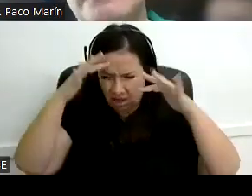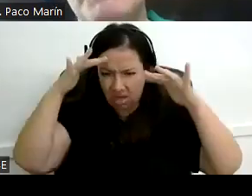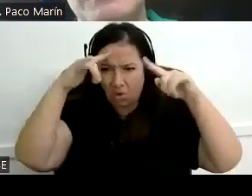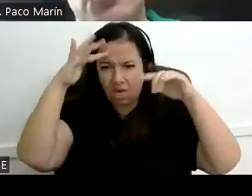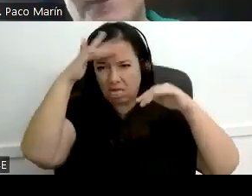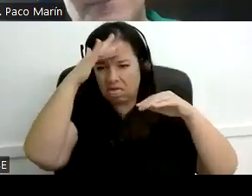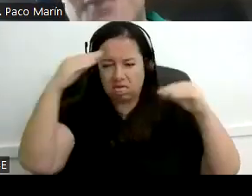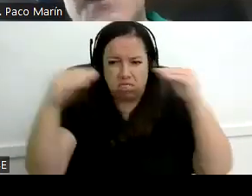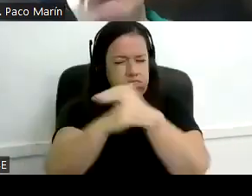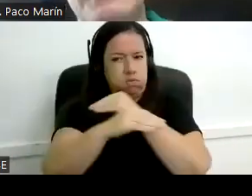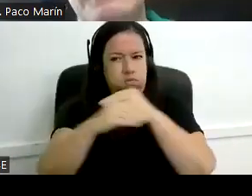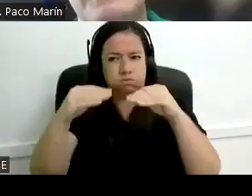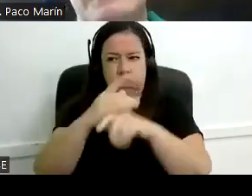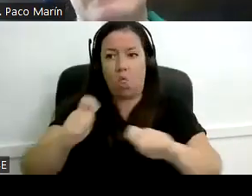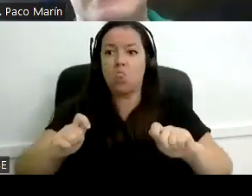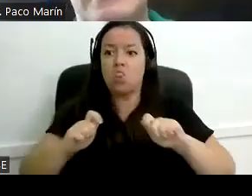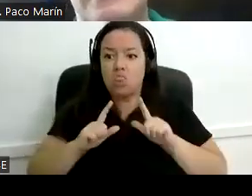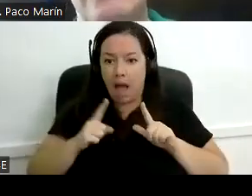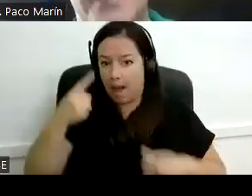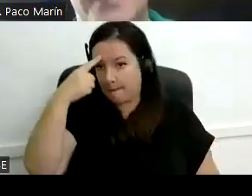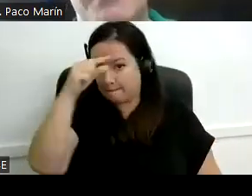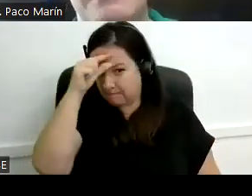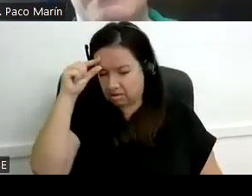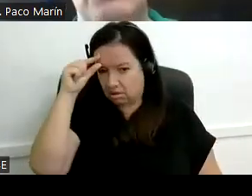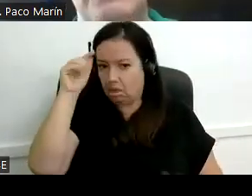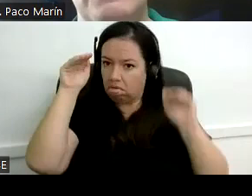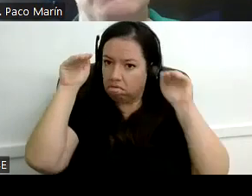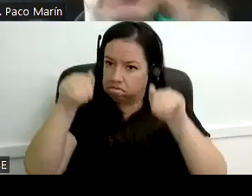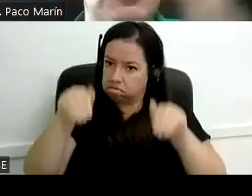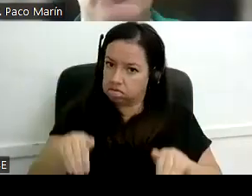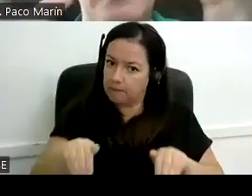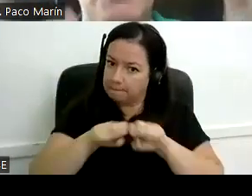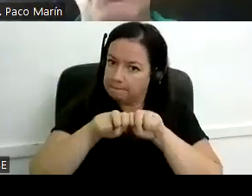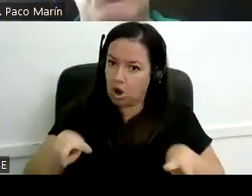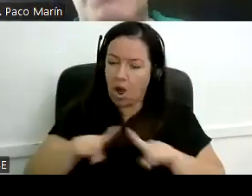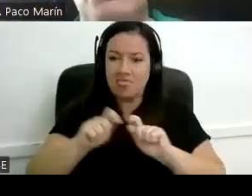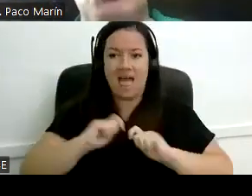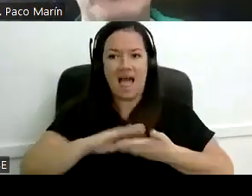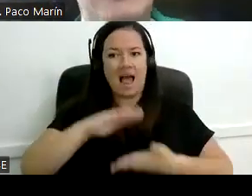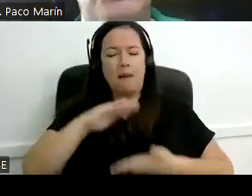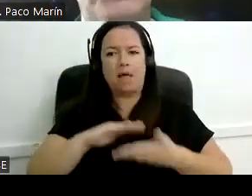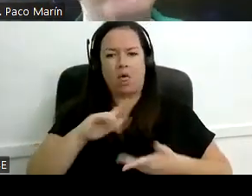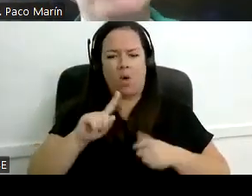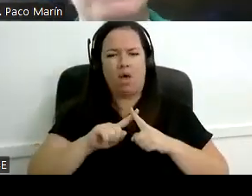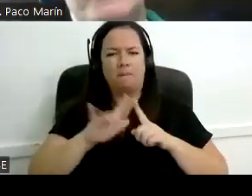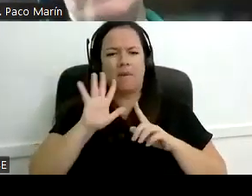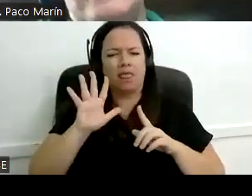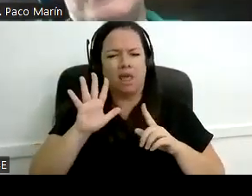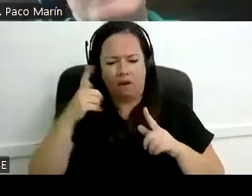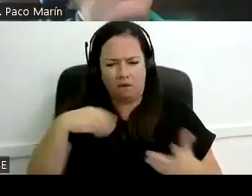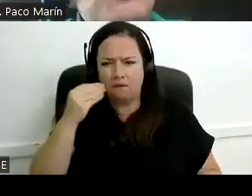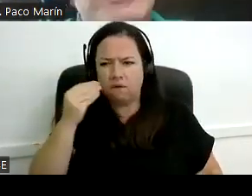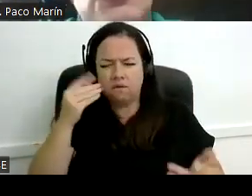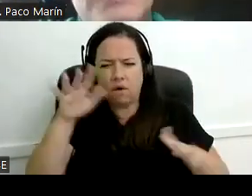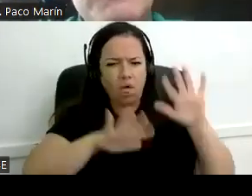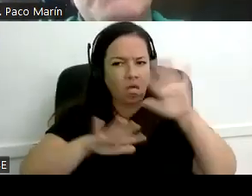los antihistamínicos disminuyen nuestra capacidad. Nos quedamos un poco más obnubilados. Es decir,